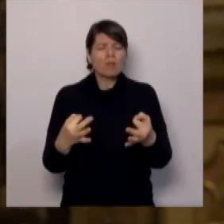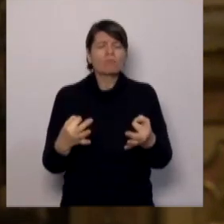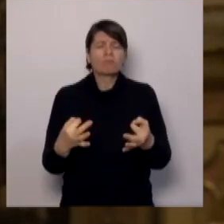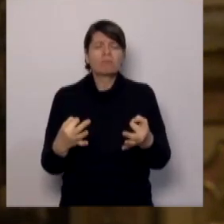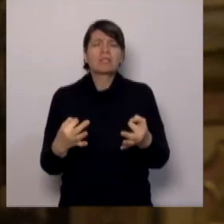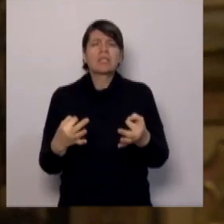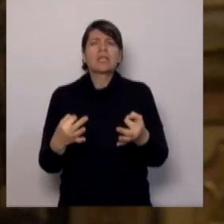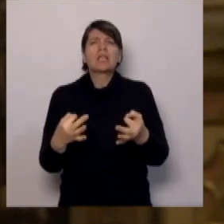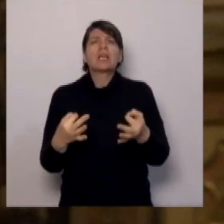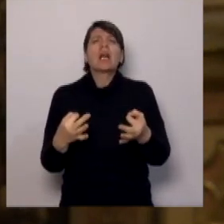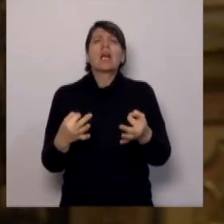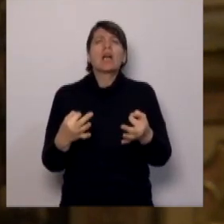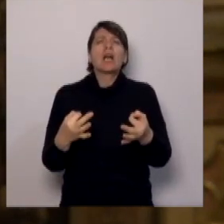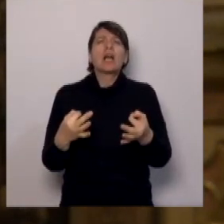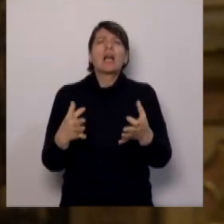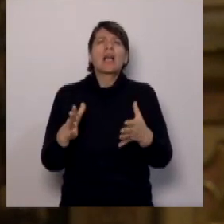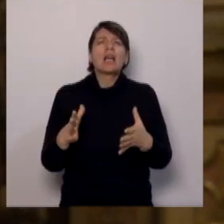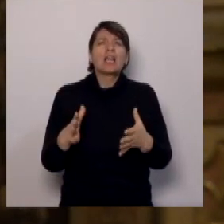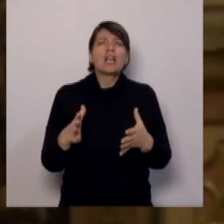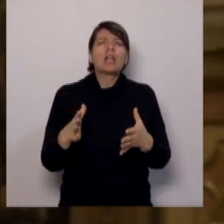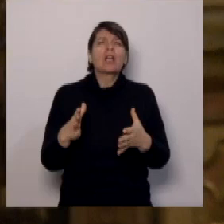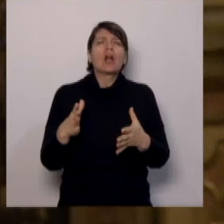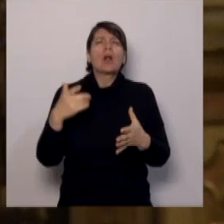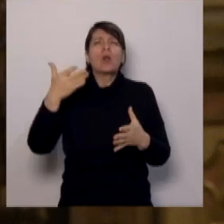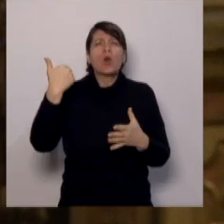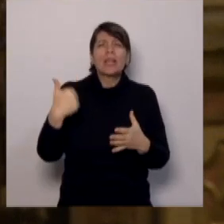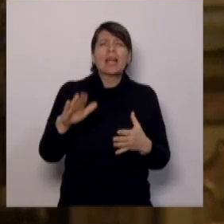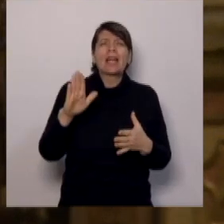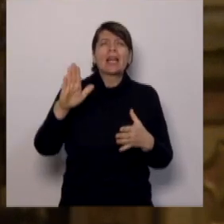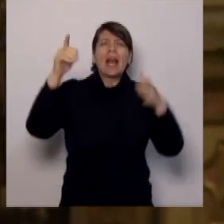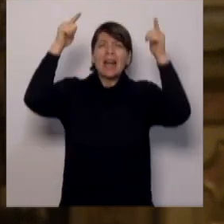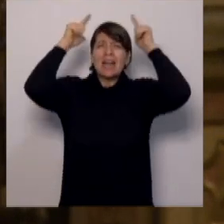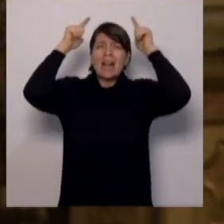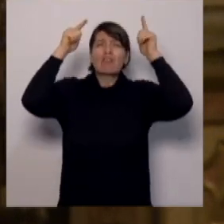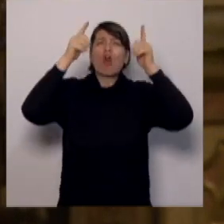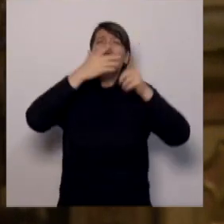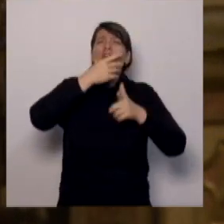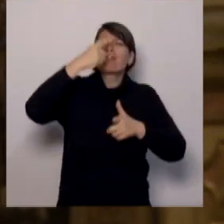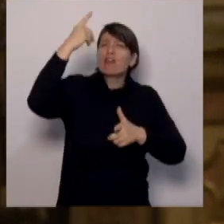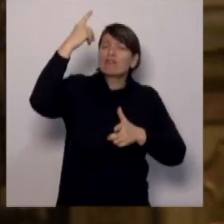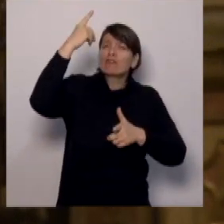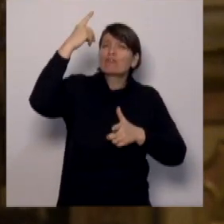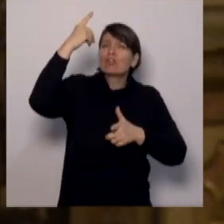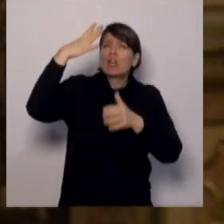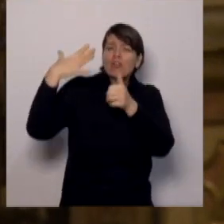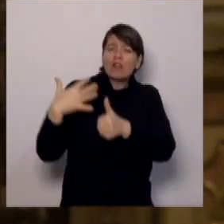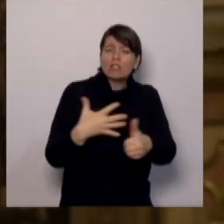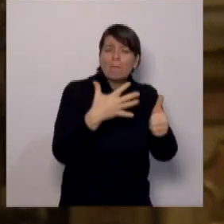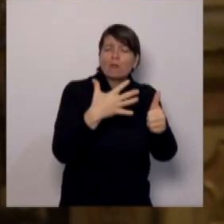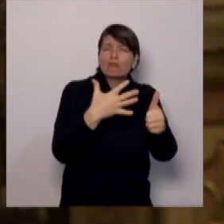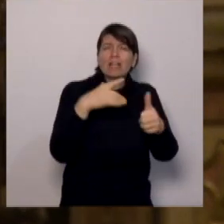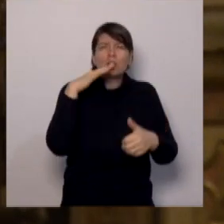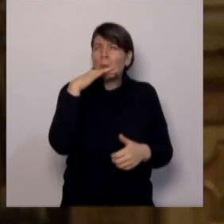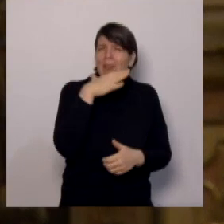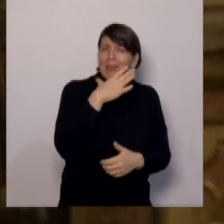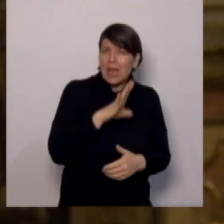probable que haya sido una mala interpretación de lo que era el reino de Dios por parte de los